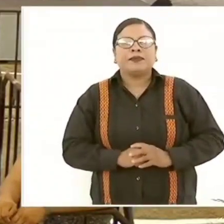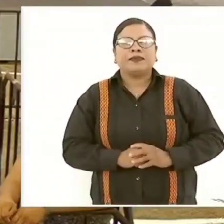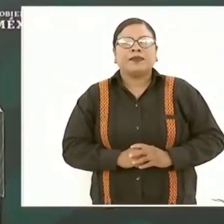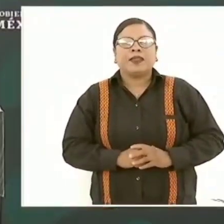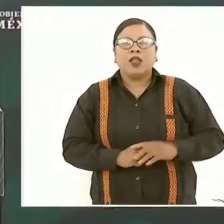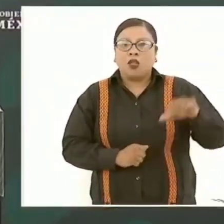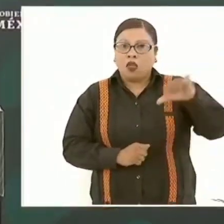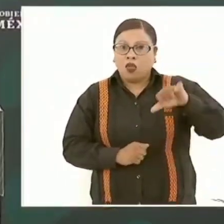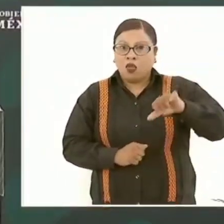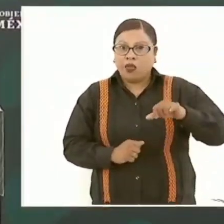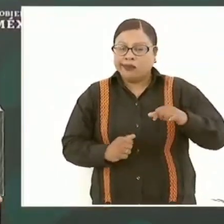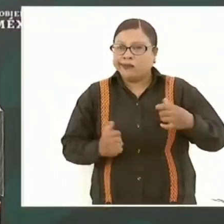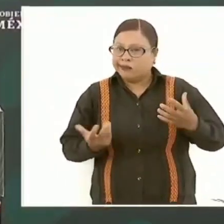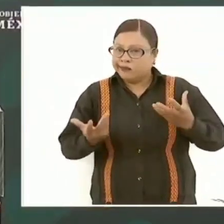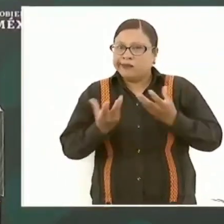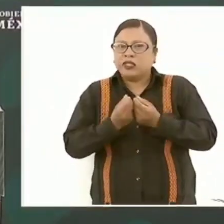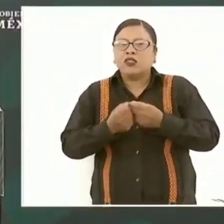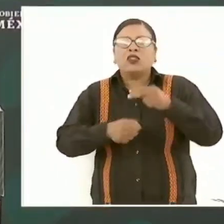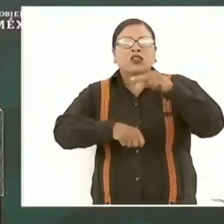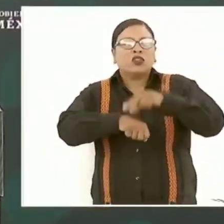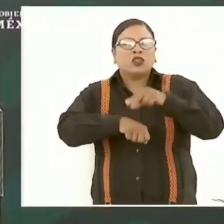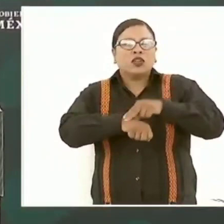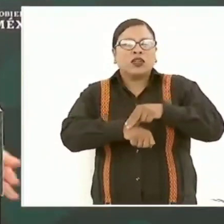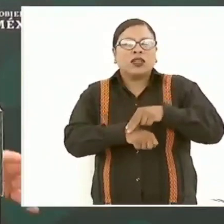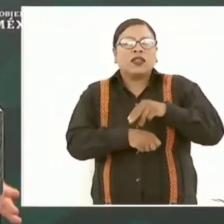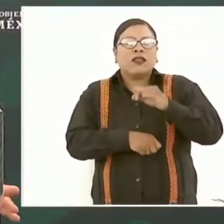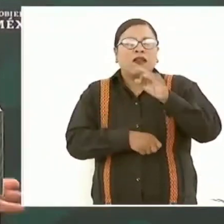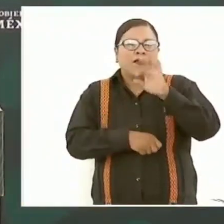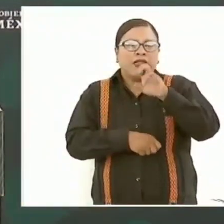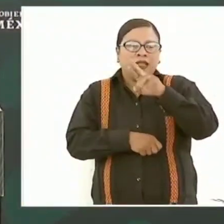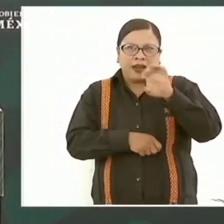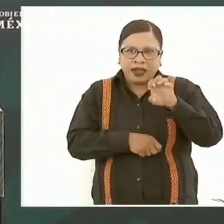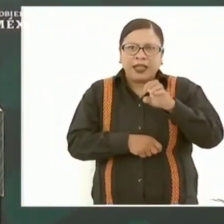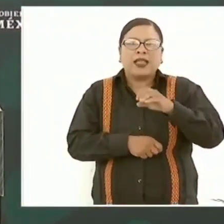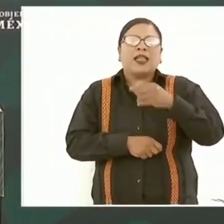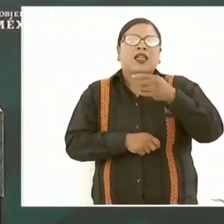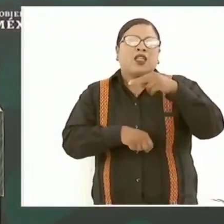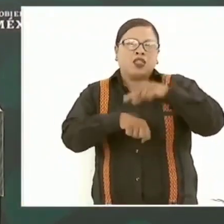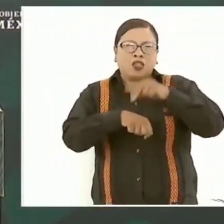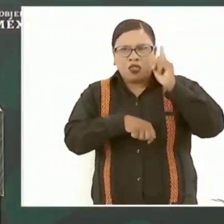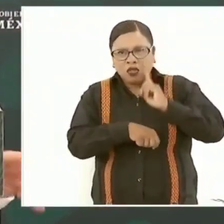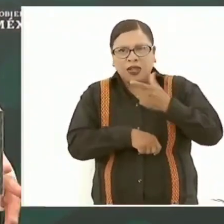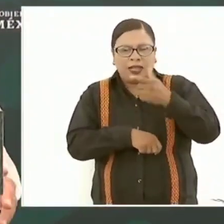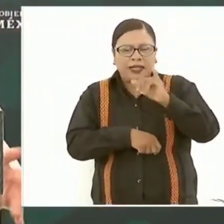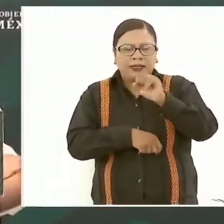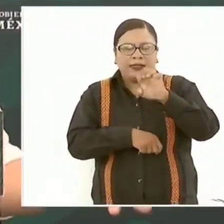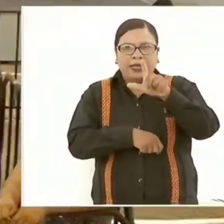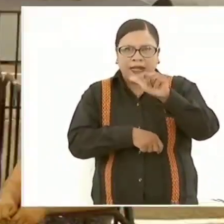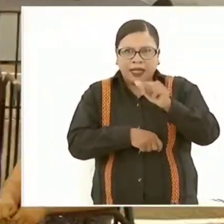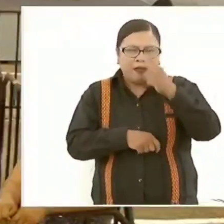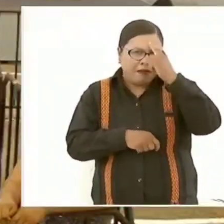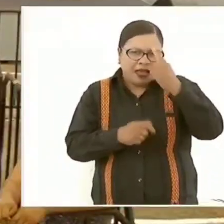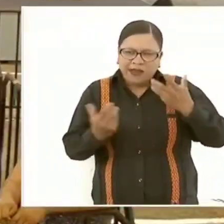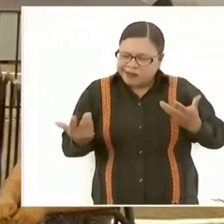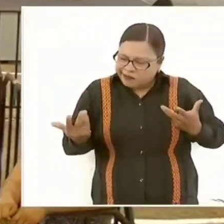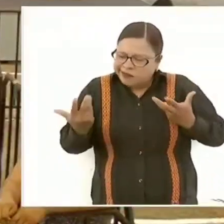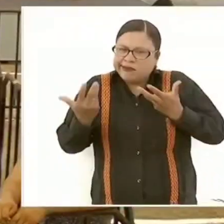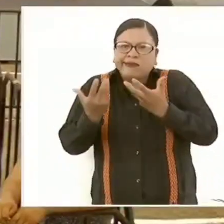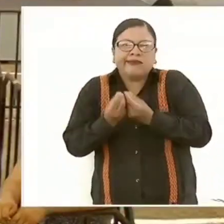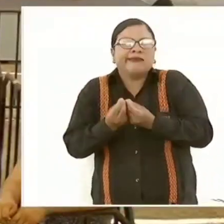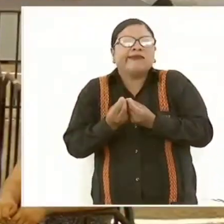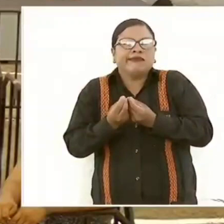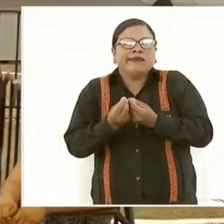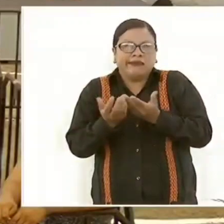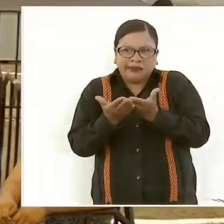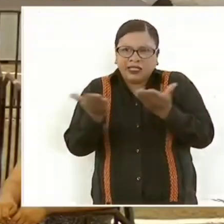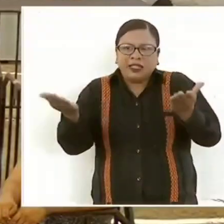Venimos hoy aquí con el doctor, con el maestro Juan Ferrer, con la doctora Gisela Lara Sandaña, a reunirnos nuevamente con